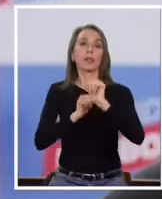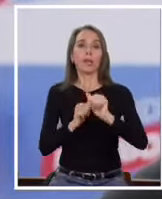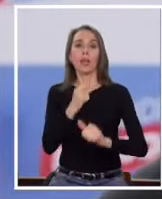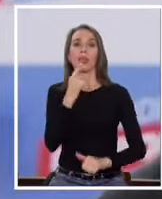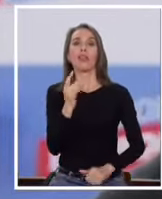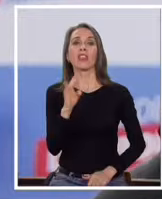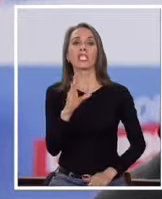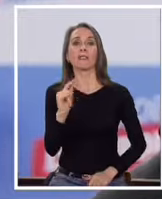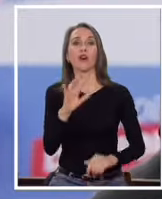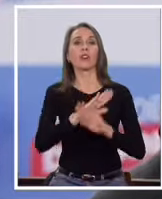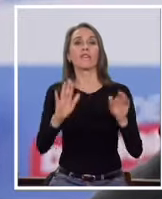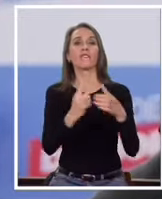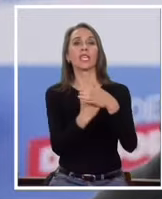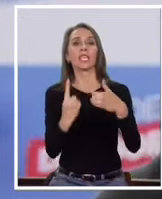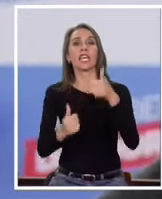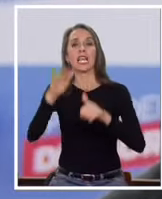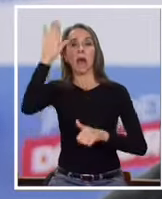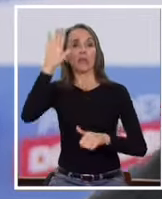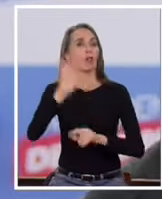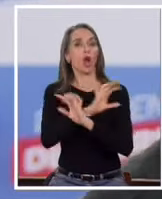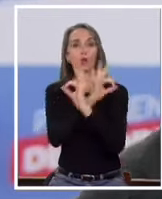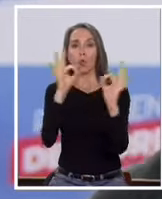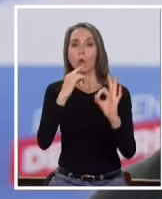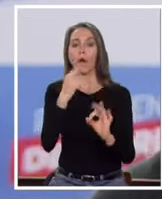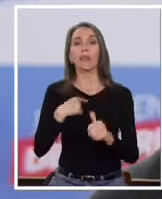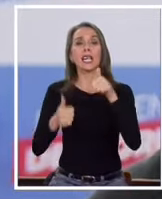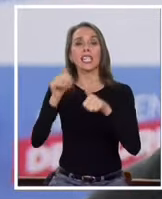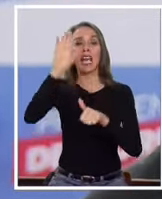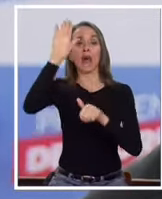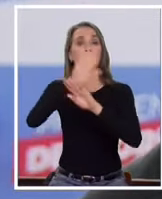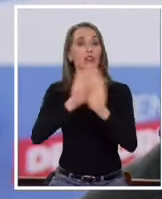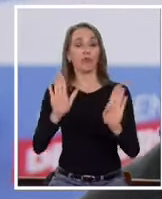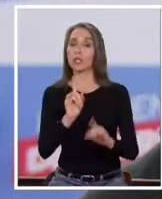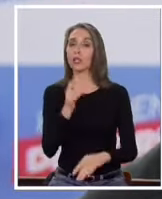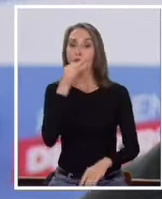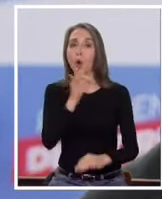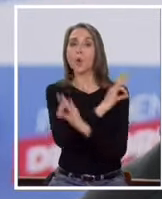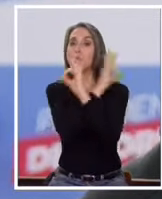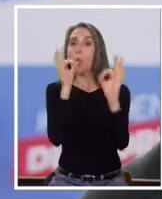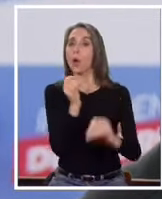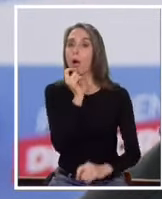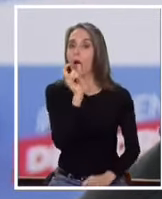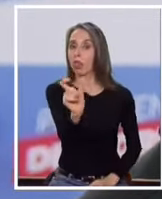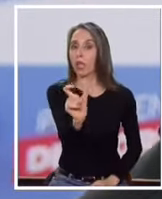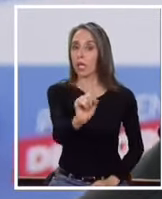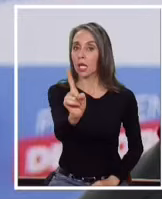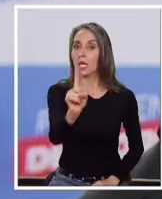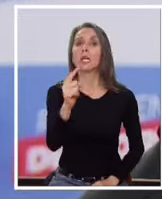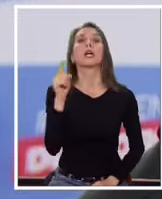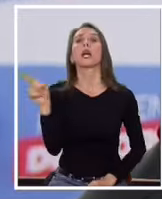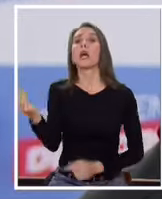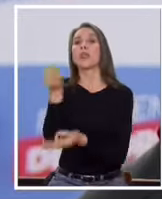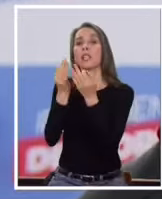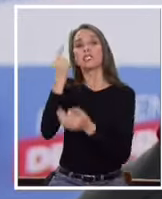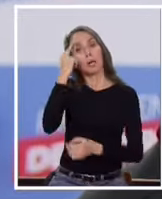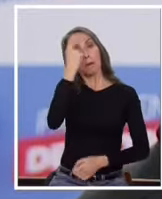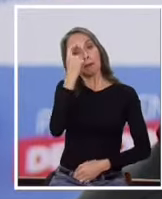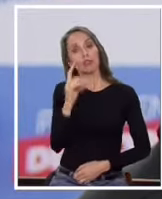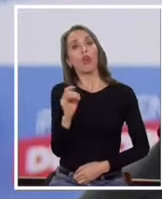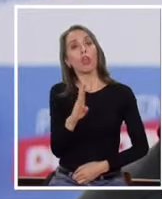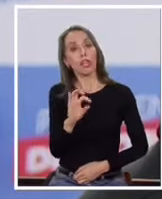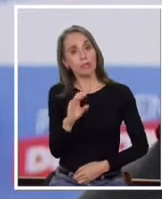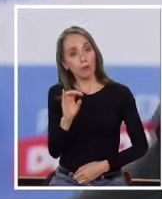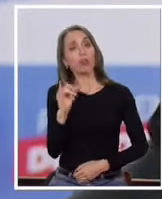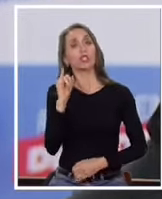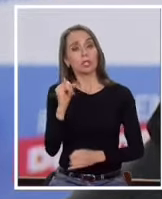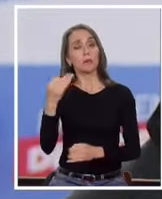se baja. No, nunca dije que me bajaba. Nunca. ¿Lo pensó Desbordes? Por supuesto que había